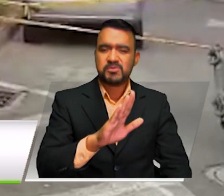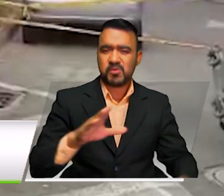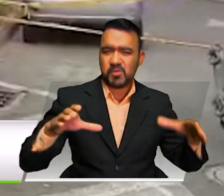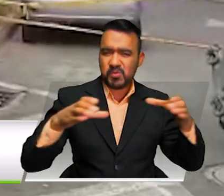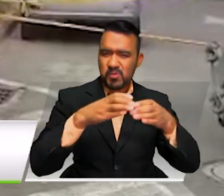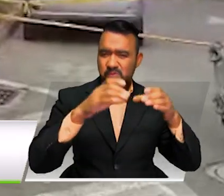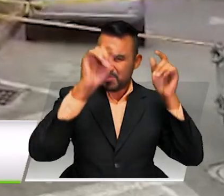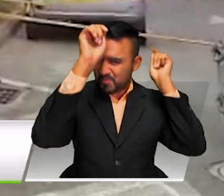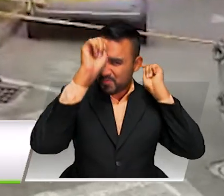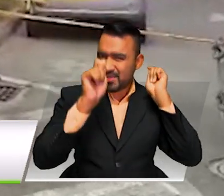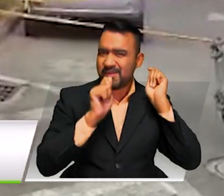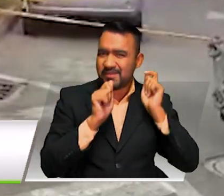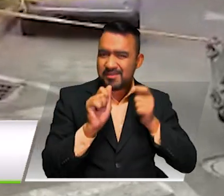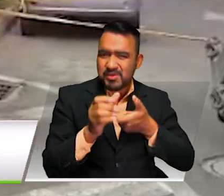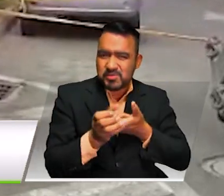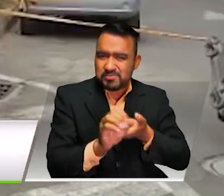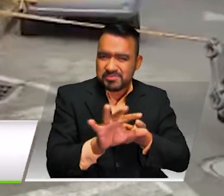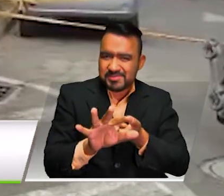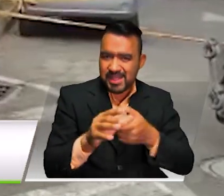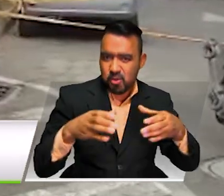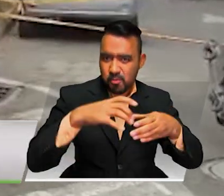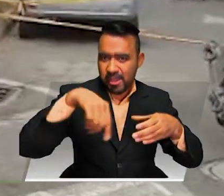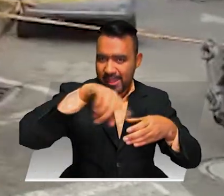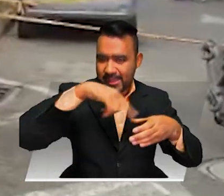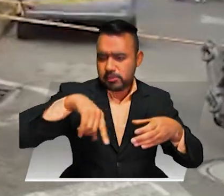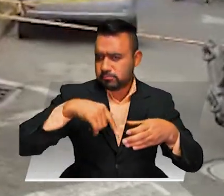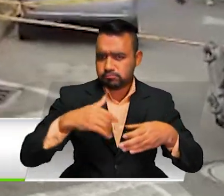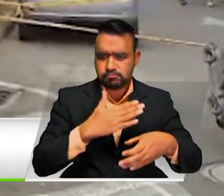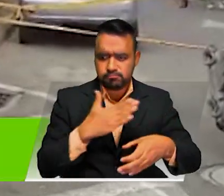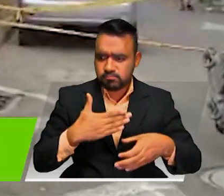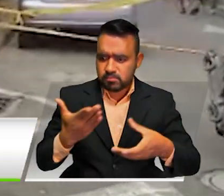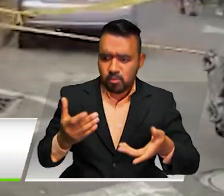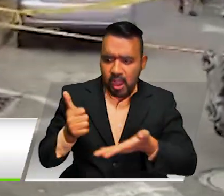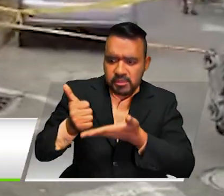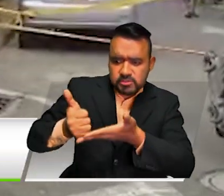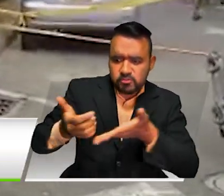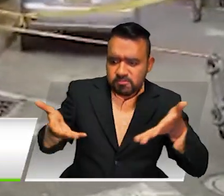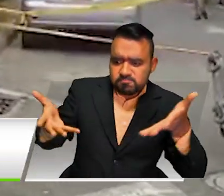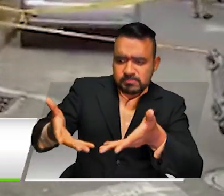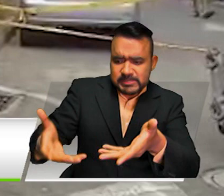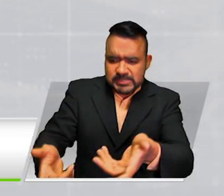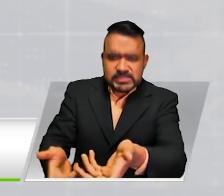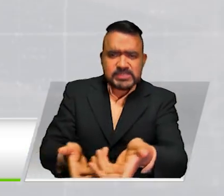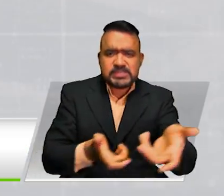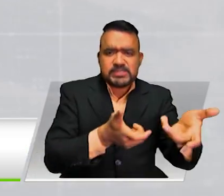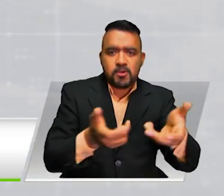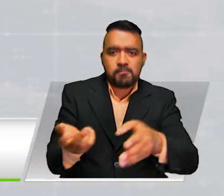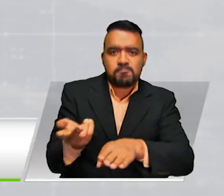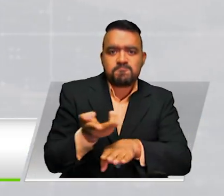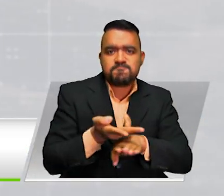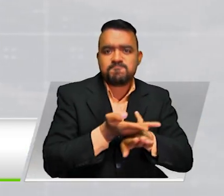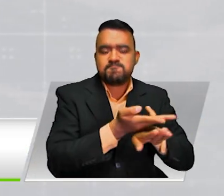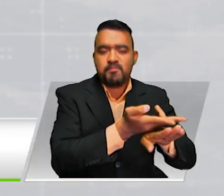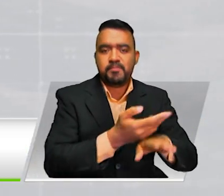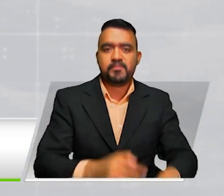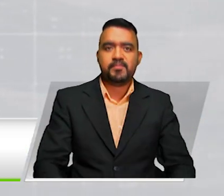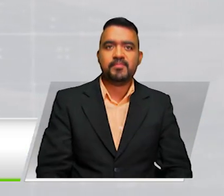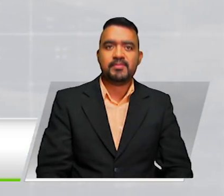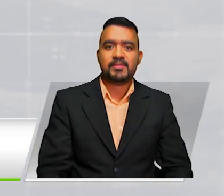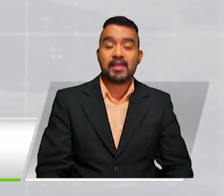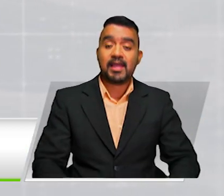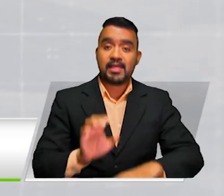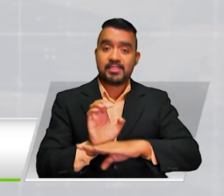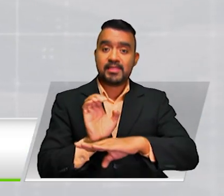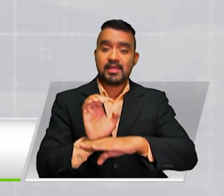completa de rescate para poder realizar el traslado de esta persona hacia un hospital. EPM debió cambiar el poste